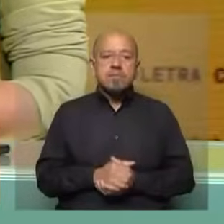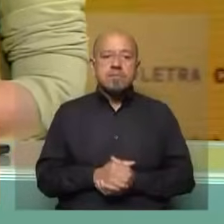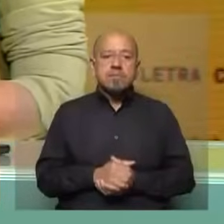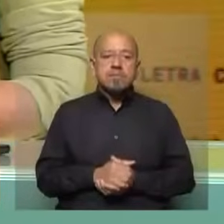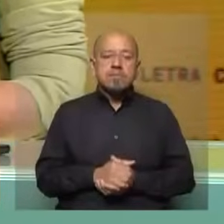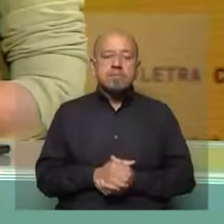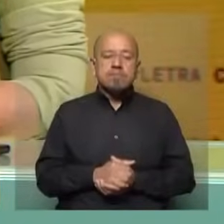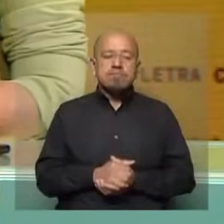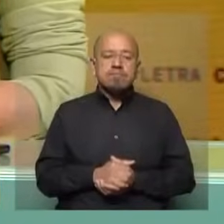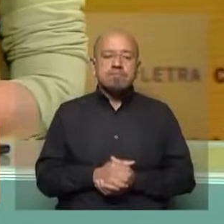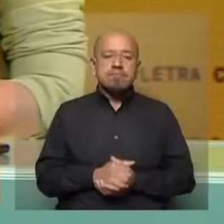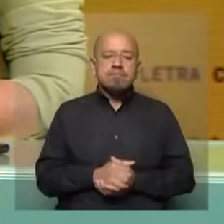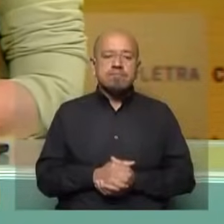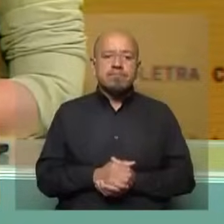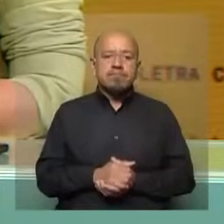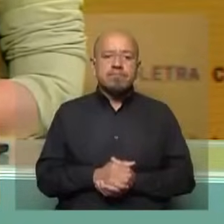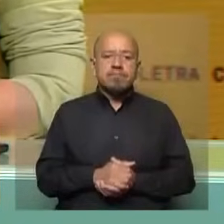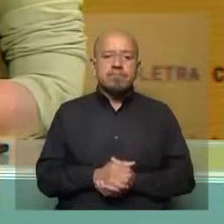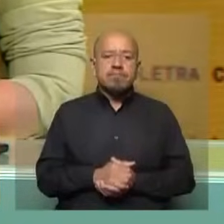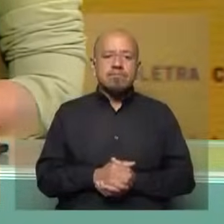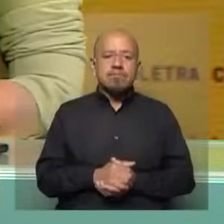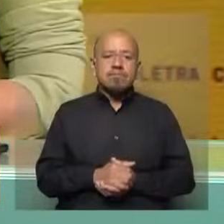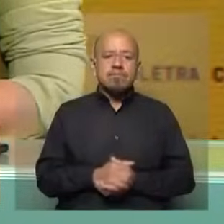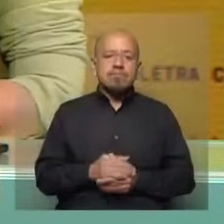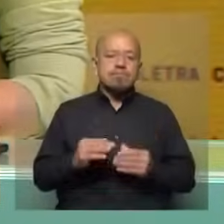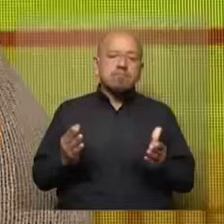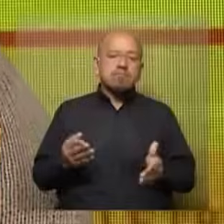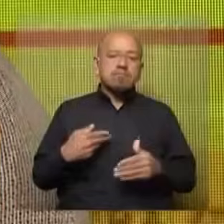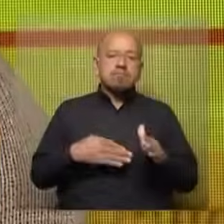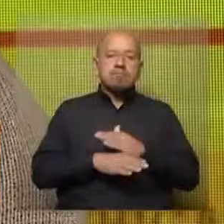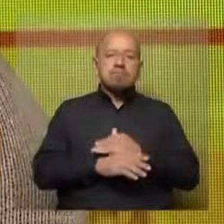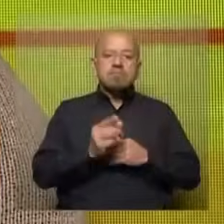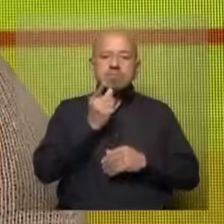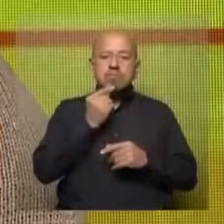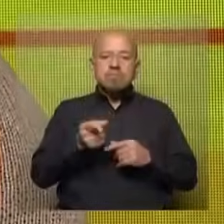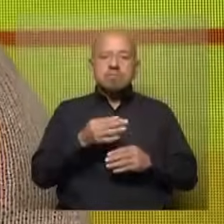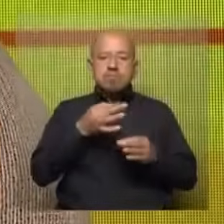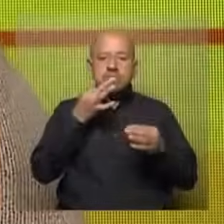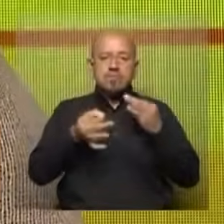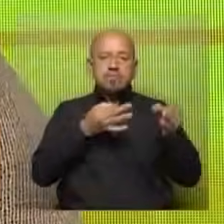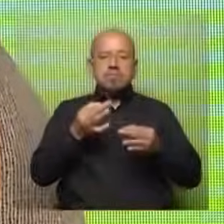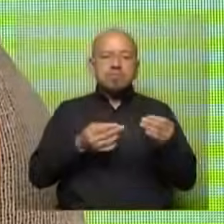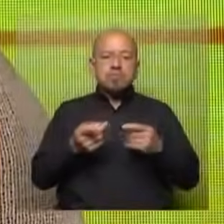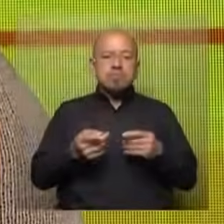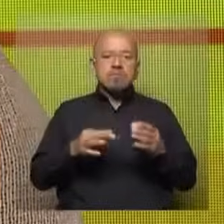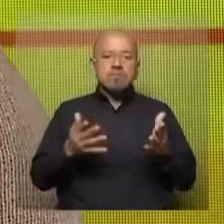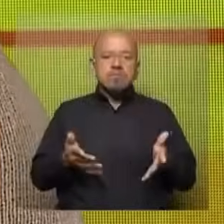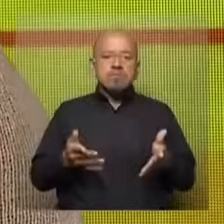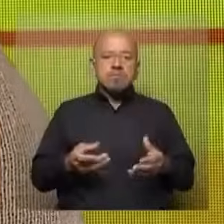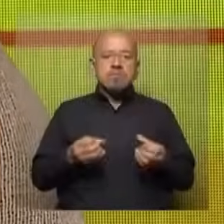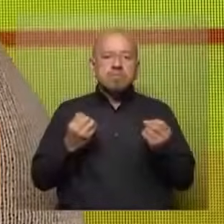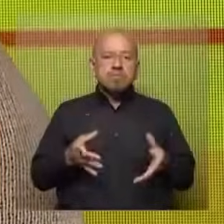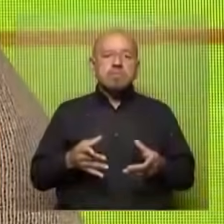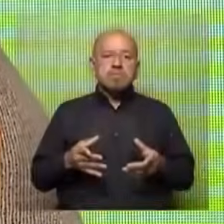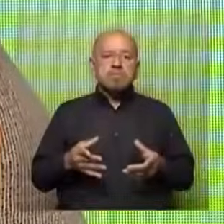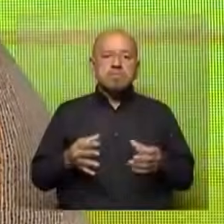yo pido no entrar a ninguna comisaría más y tener que estar explicándole al oficial de guardia que por qué llega la